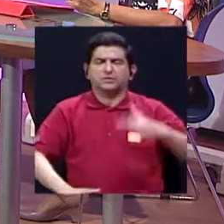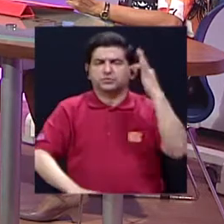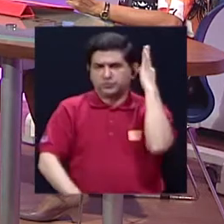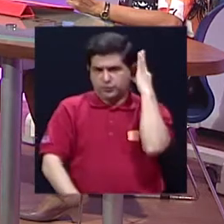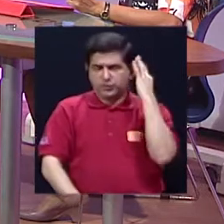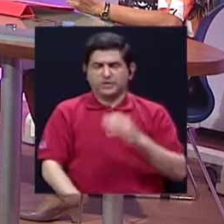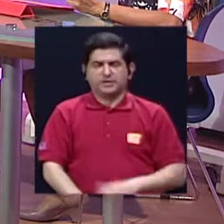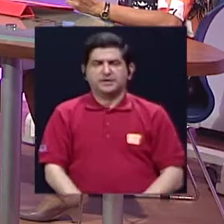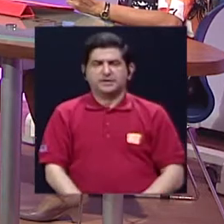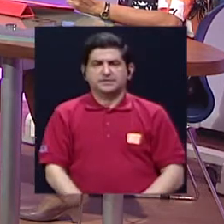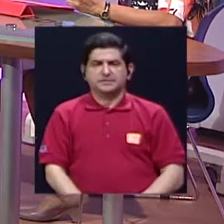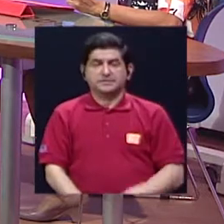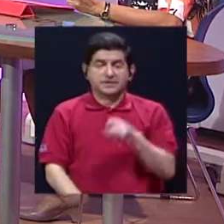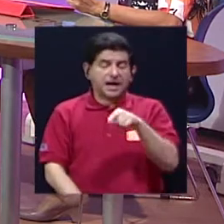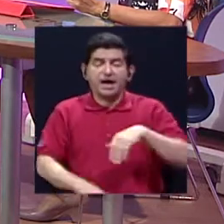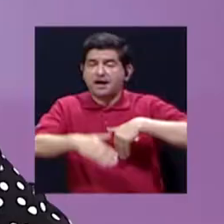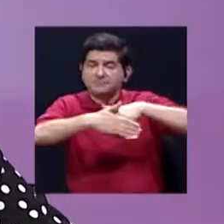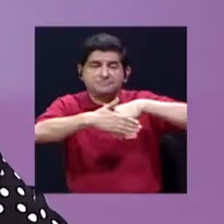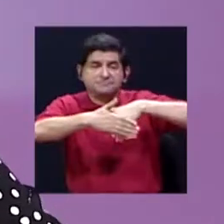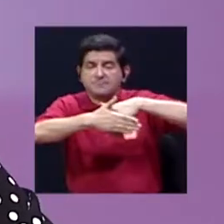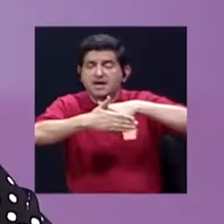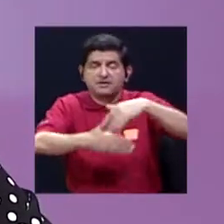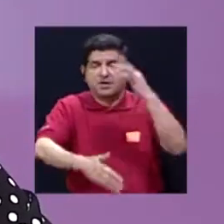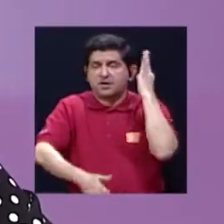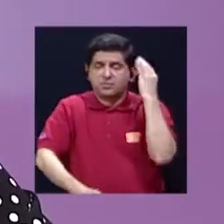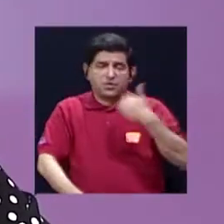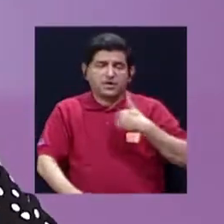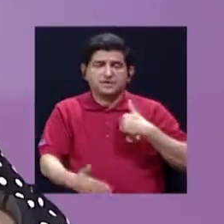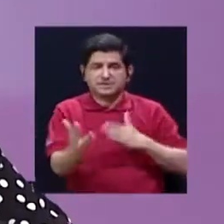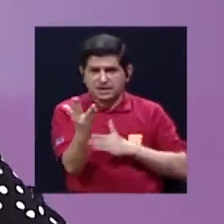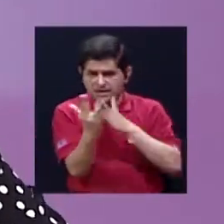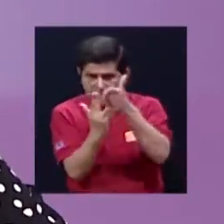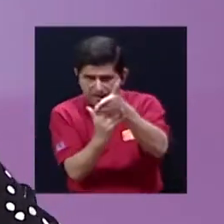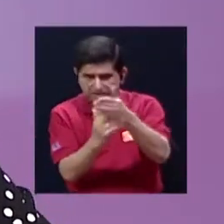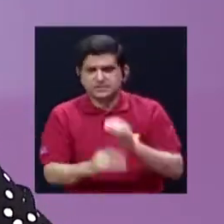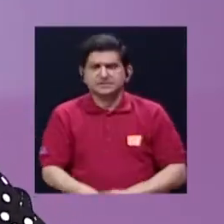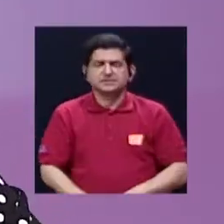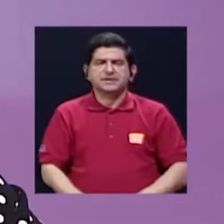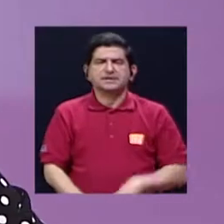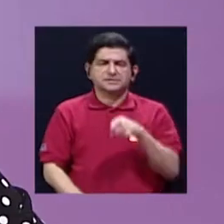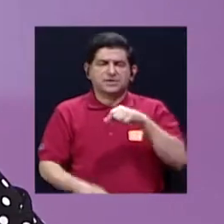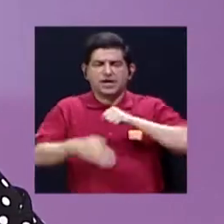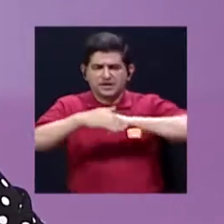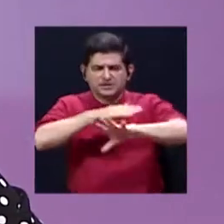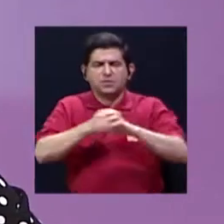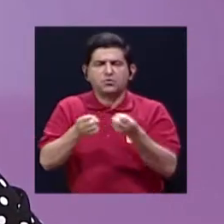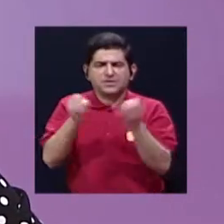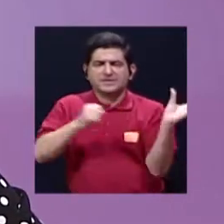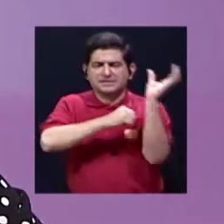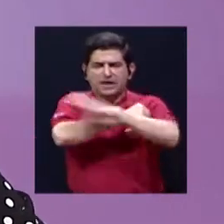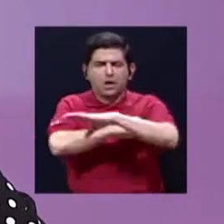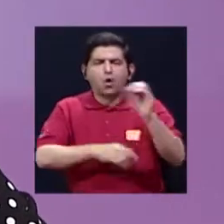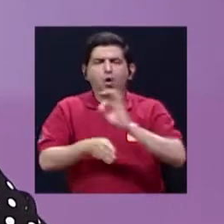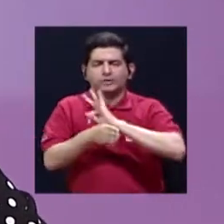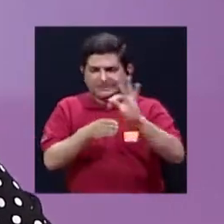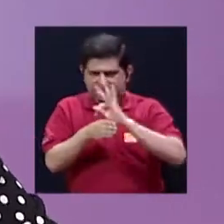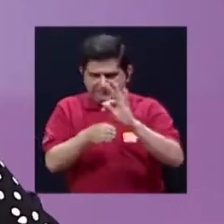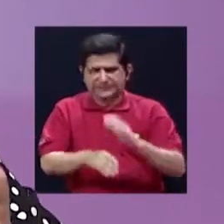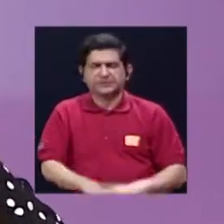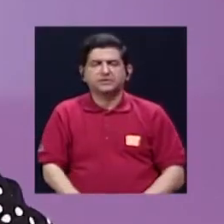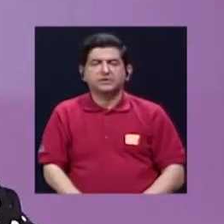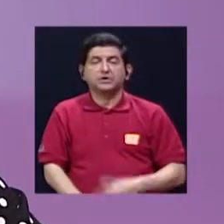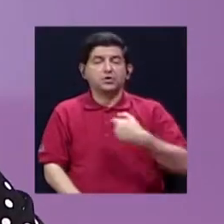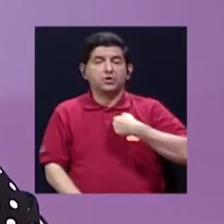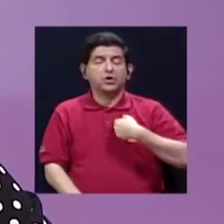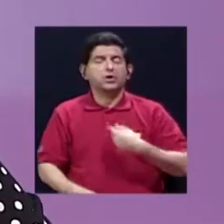mujeres al impedir que las mujeres tengan acceso al aborto impune o al aborto terapéutico. Y para esto